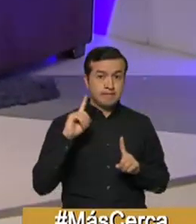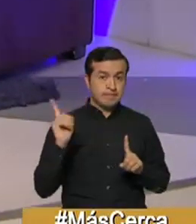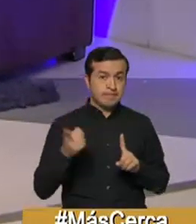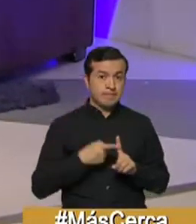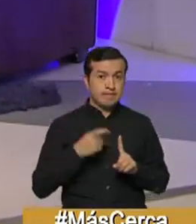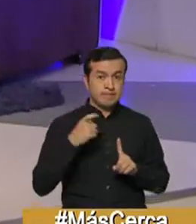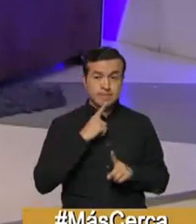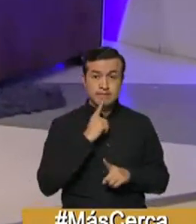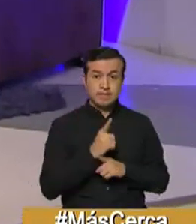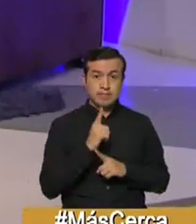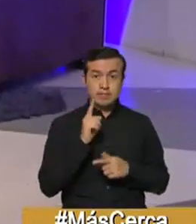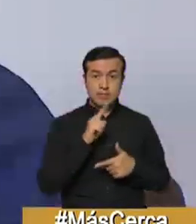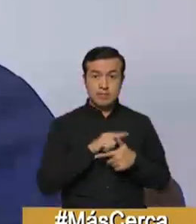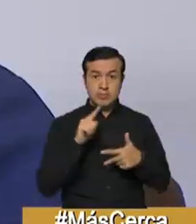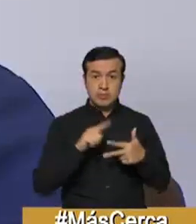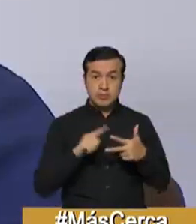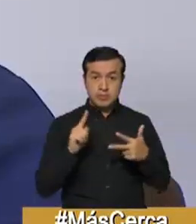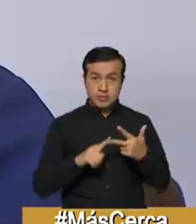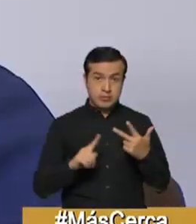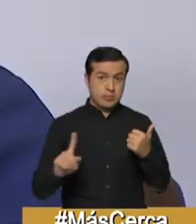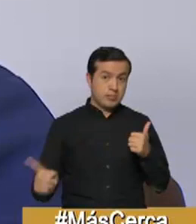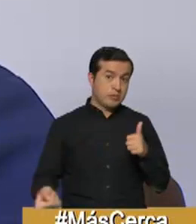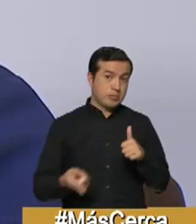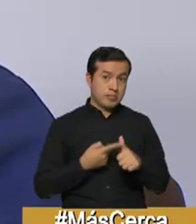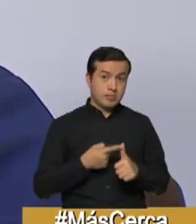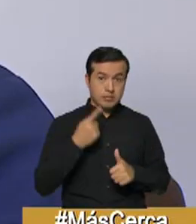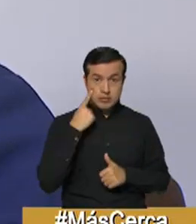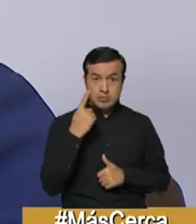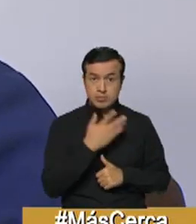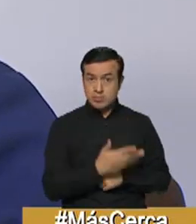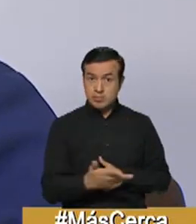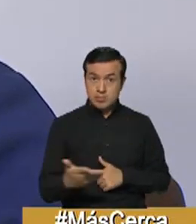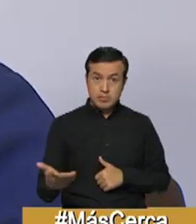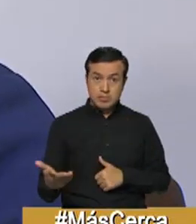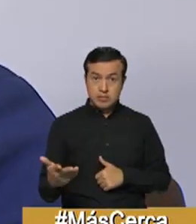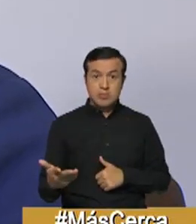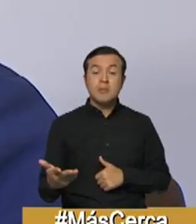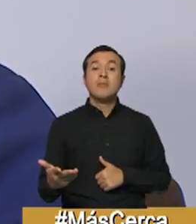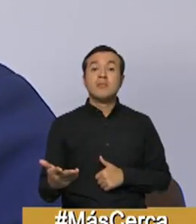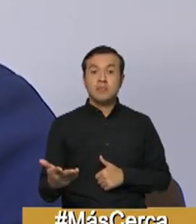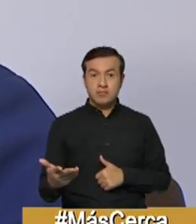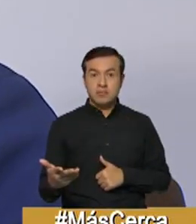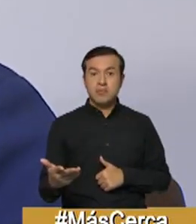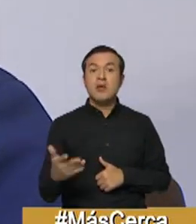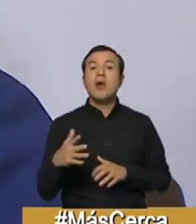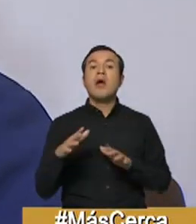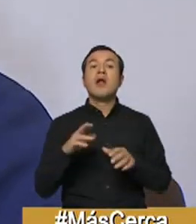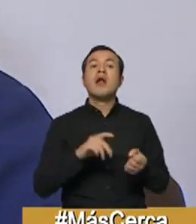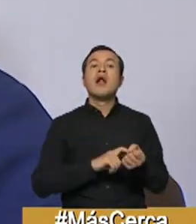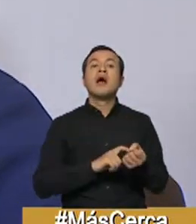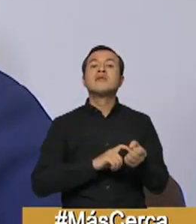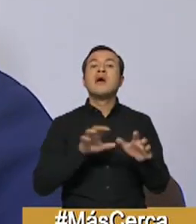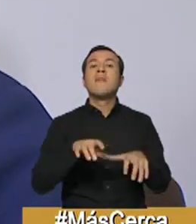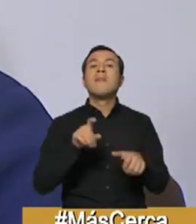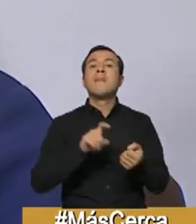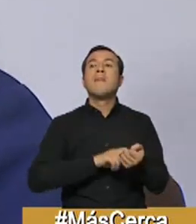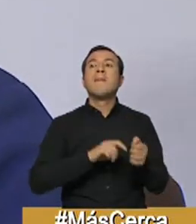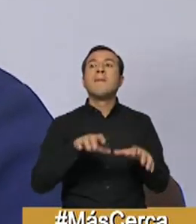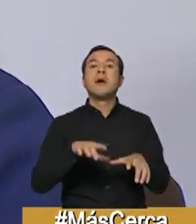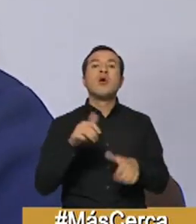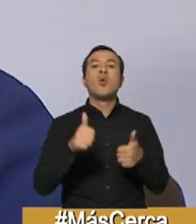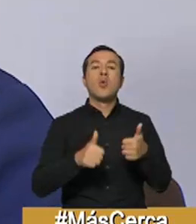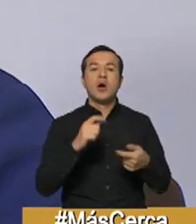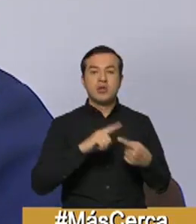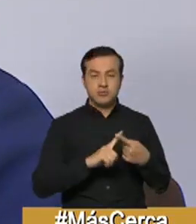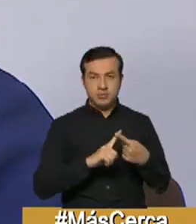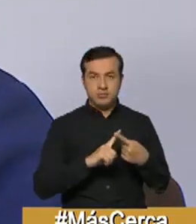en cuenta 3 cosas. La primera, que ¿qué raza de perro necesitamos?